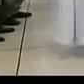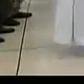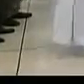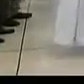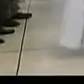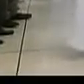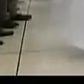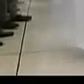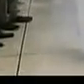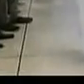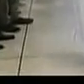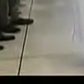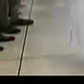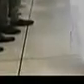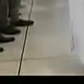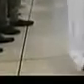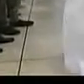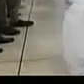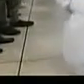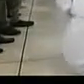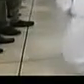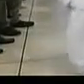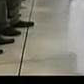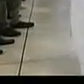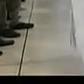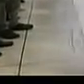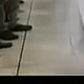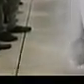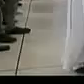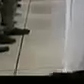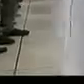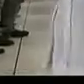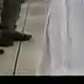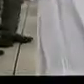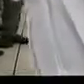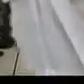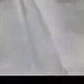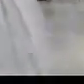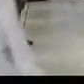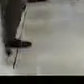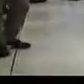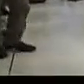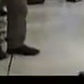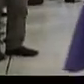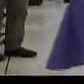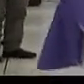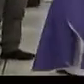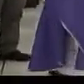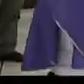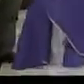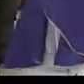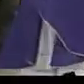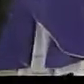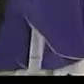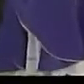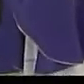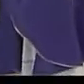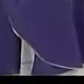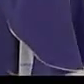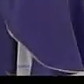que mentiras que desgastan la inquietud. Tú has llenado mi